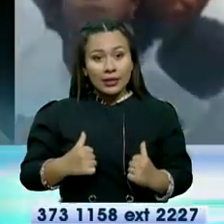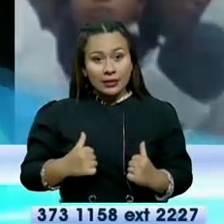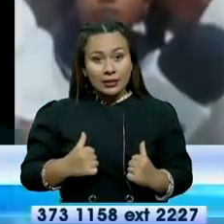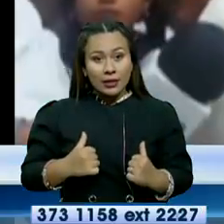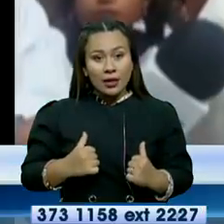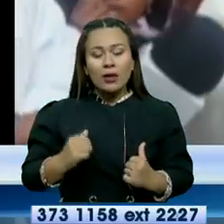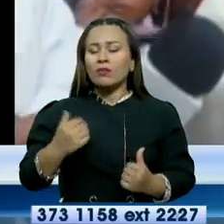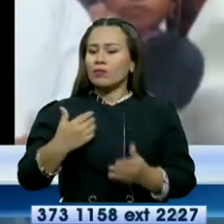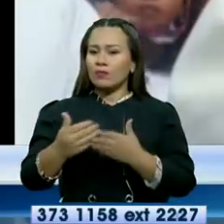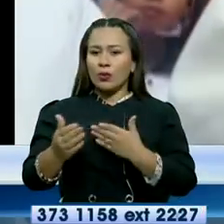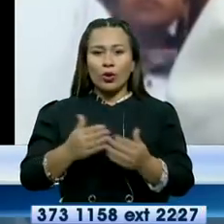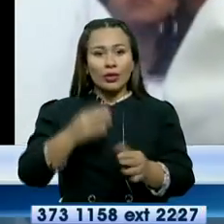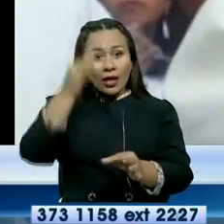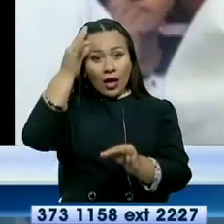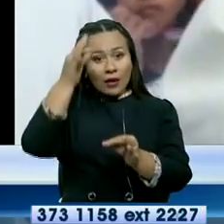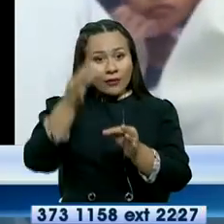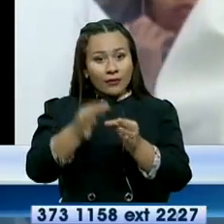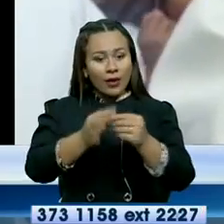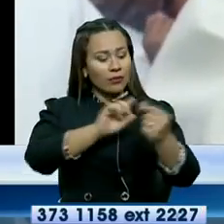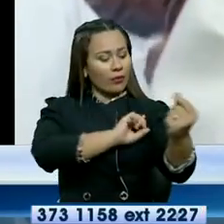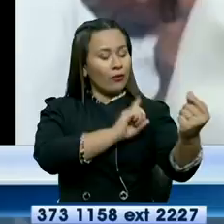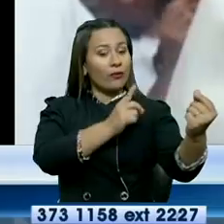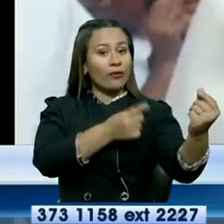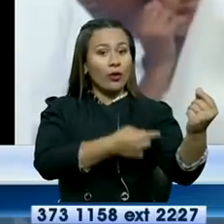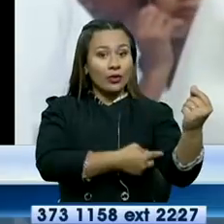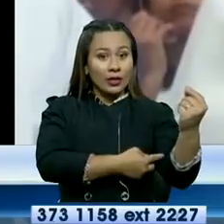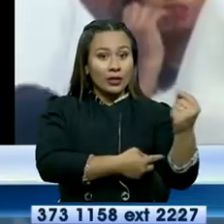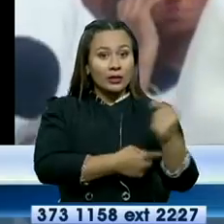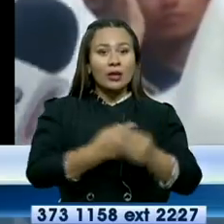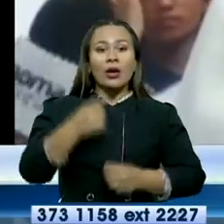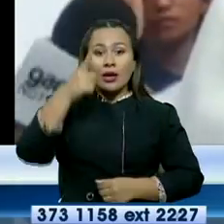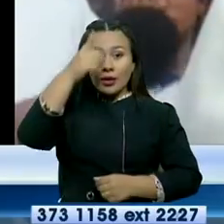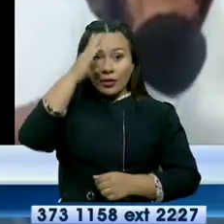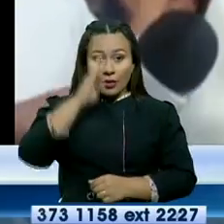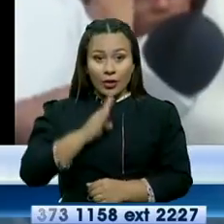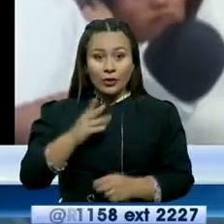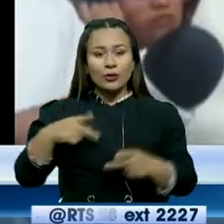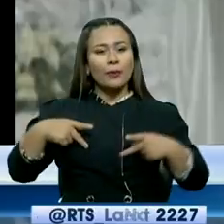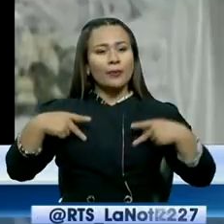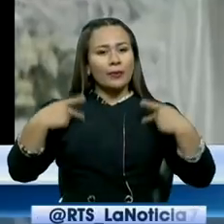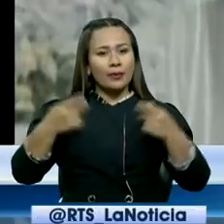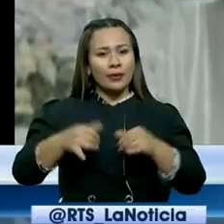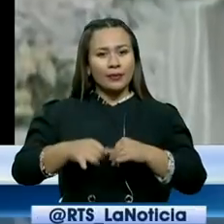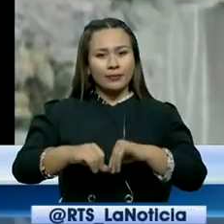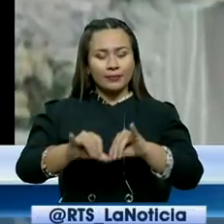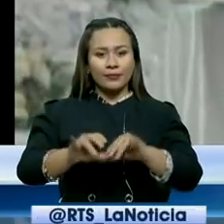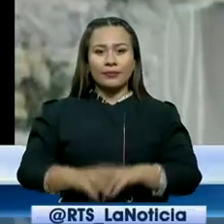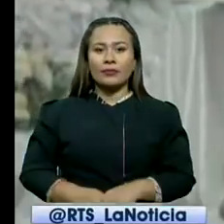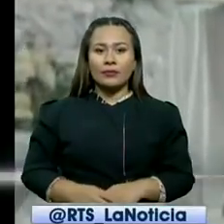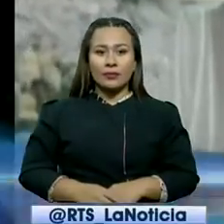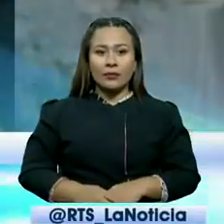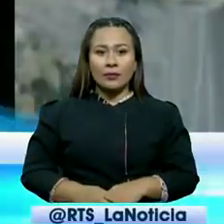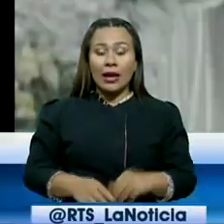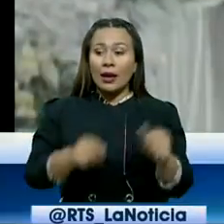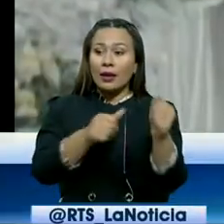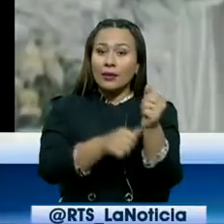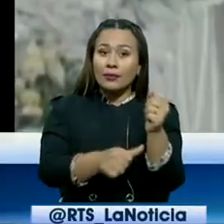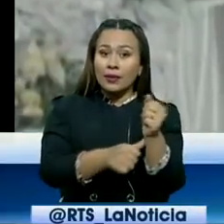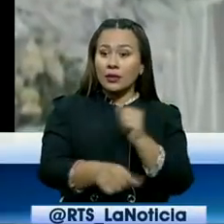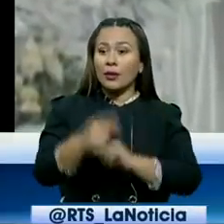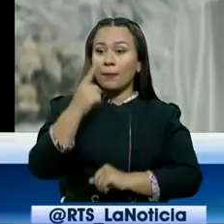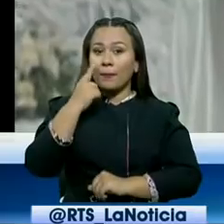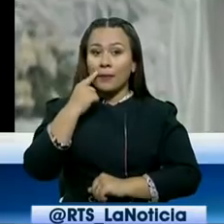fe nos conforta y nos asegura que Cristo vive eternamente. Padres, hermanas, familia y